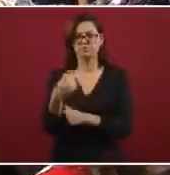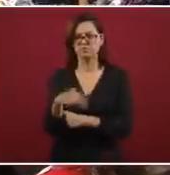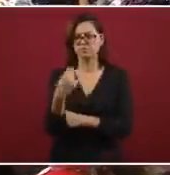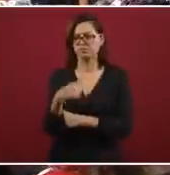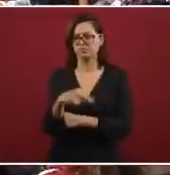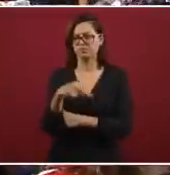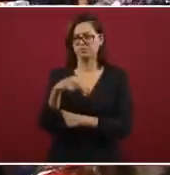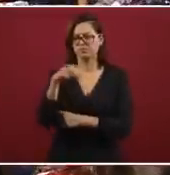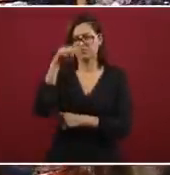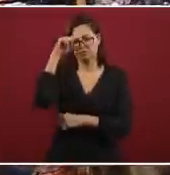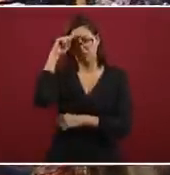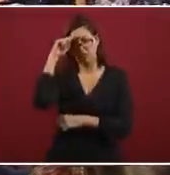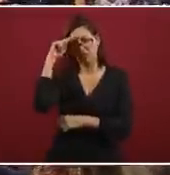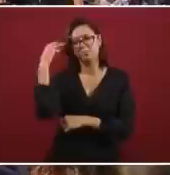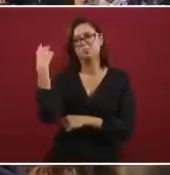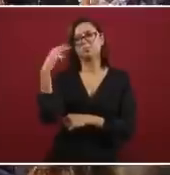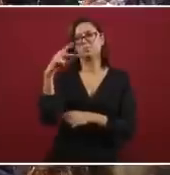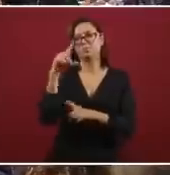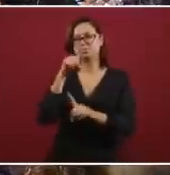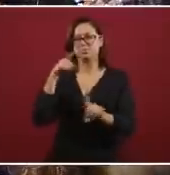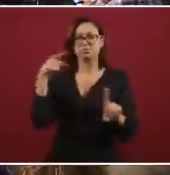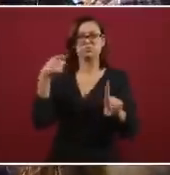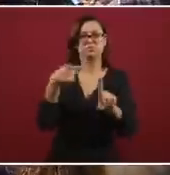Mexicanos por la Corrupción.